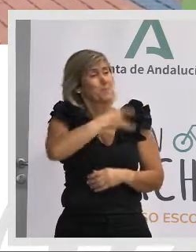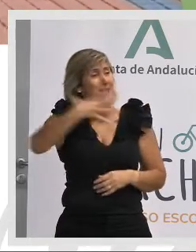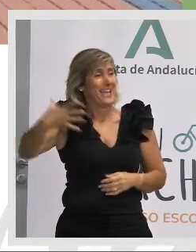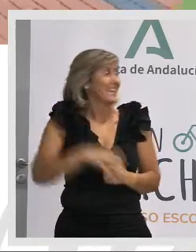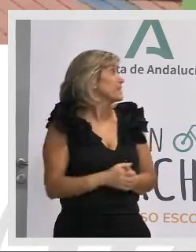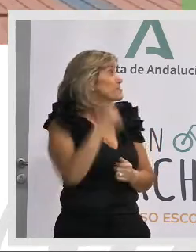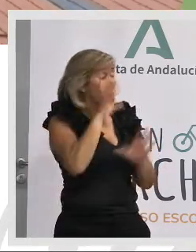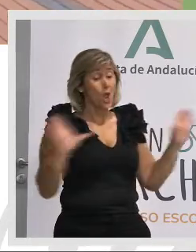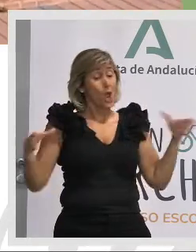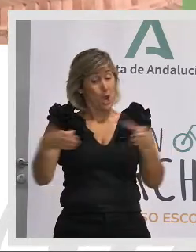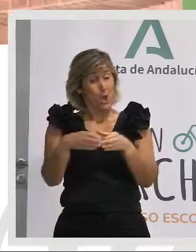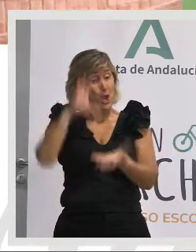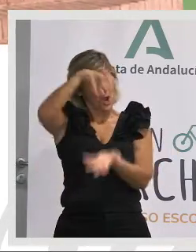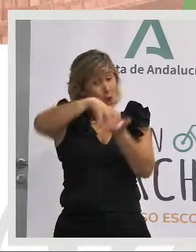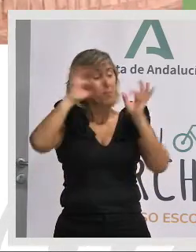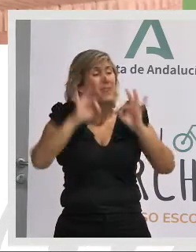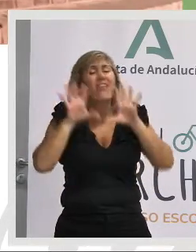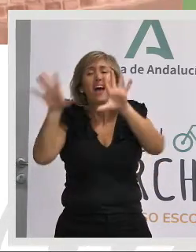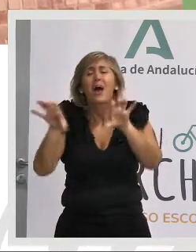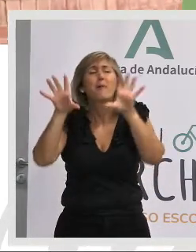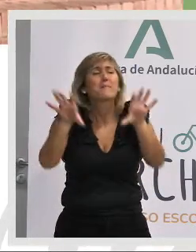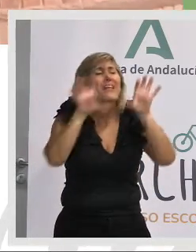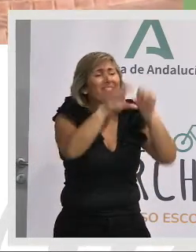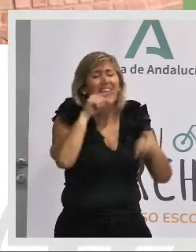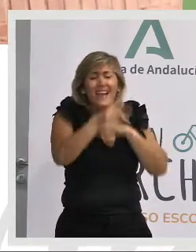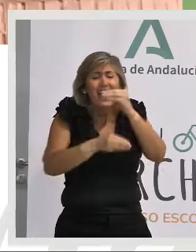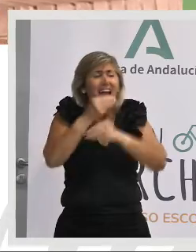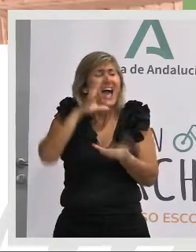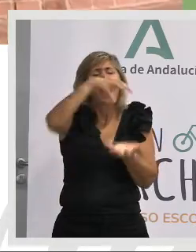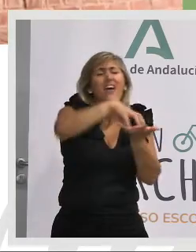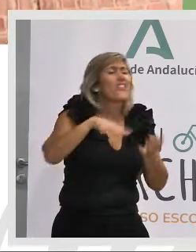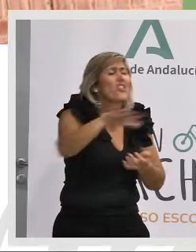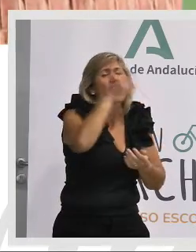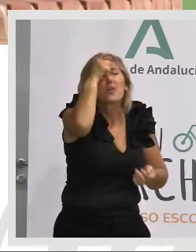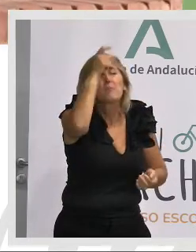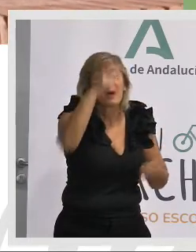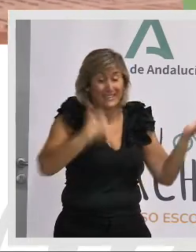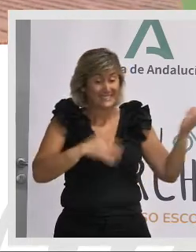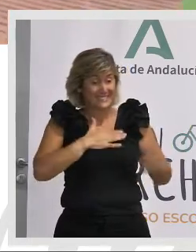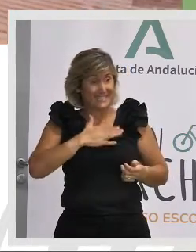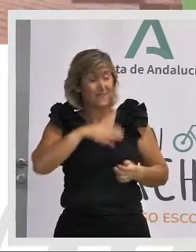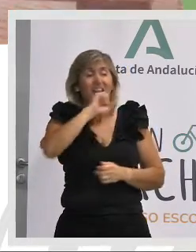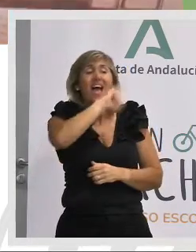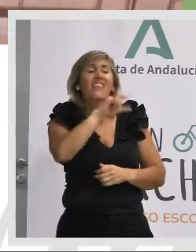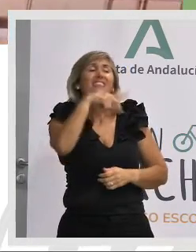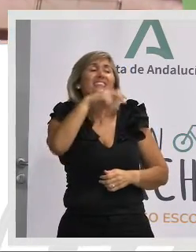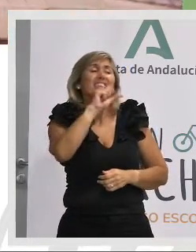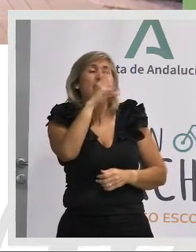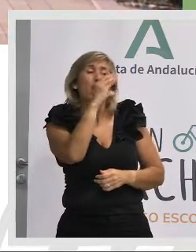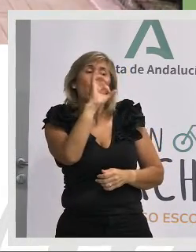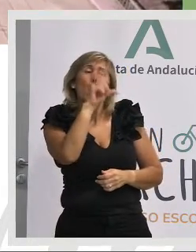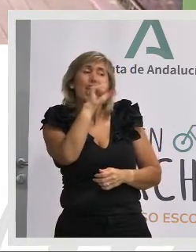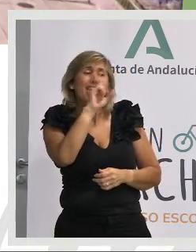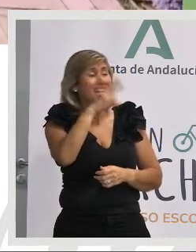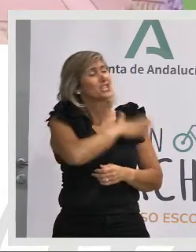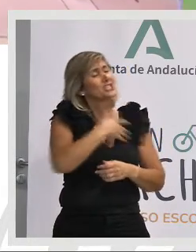una comunidad de aprendizaje ubicada en la localidad sevillana de Aznalcóllar. Queremos